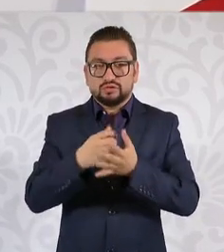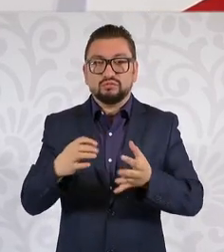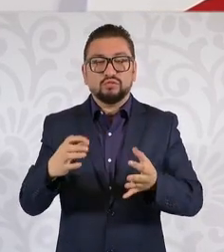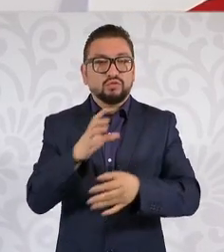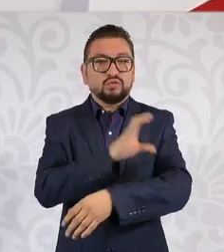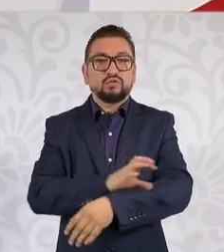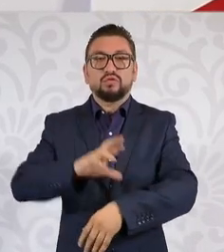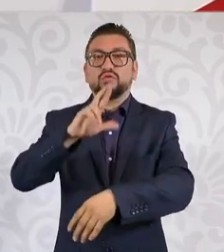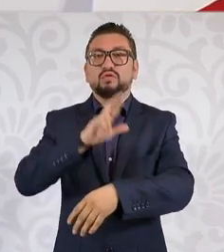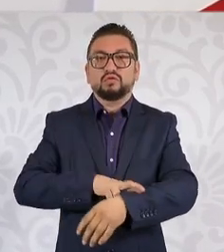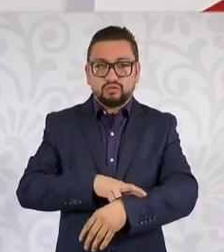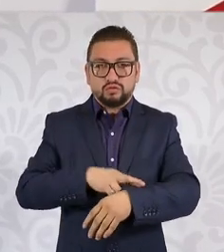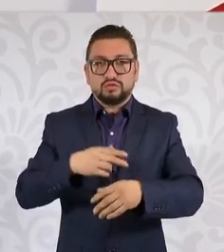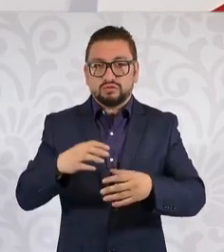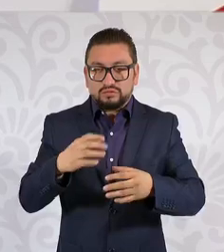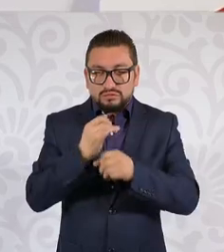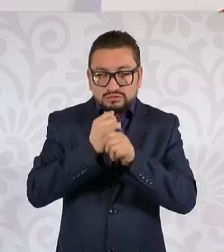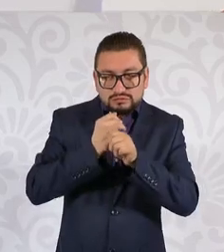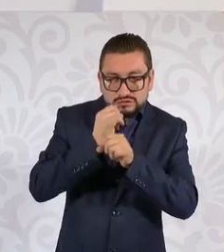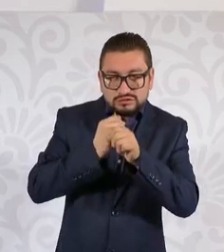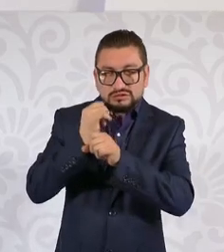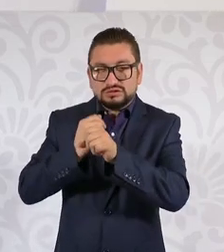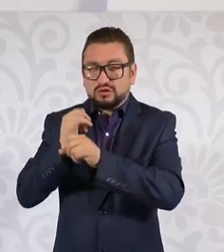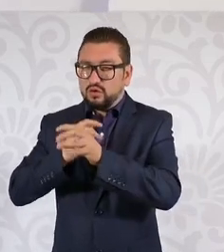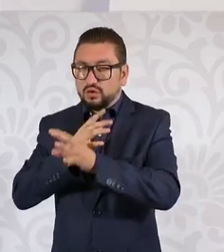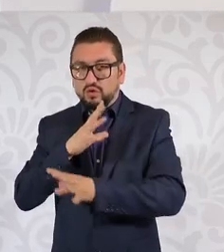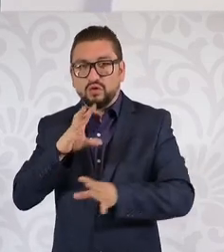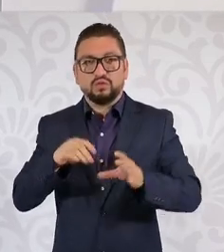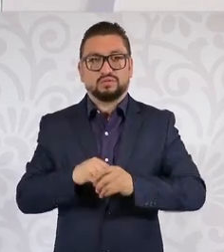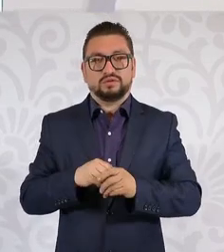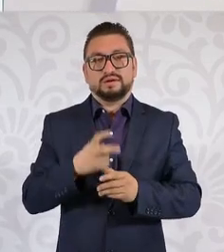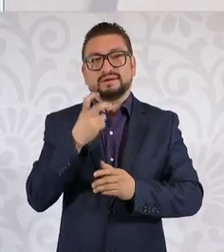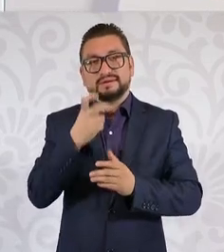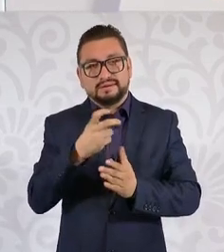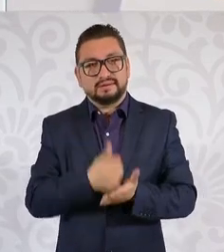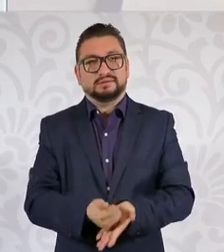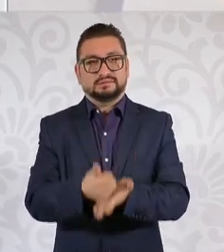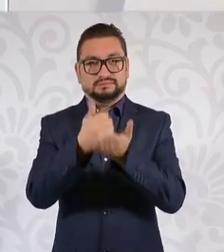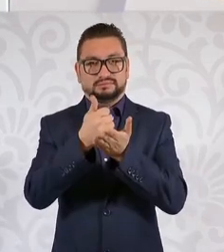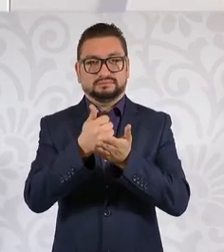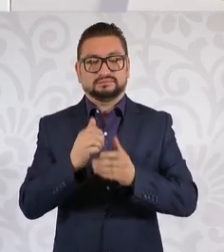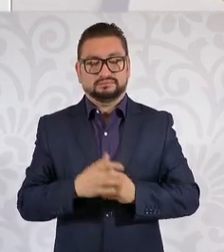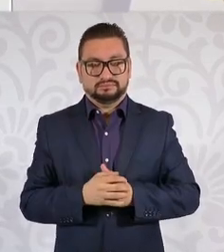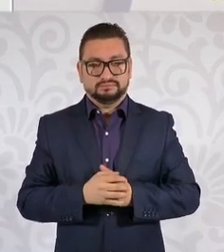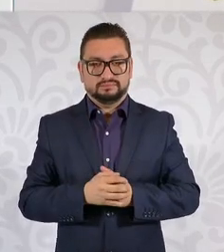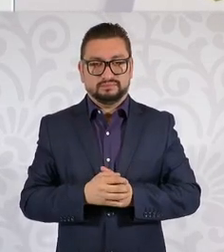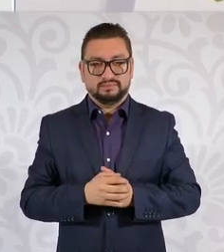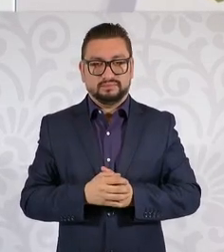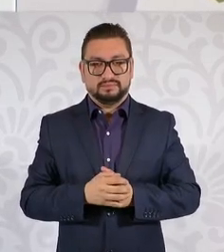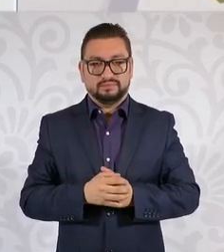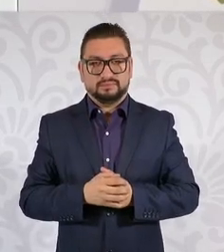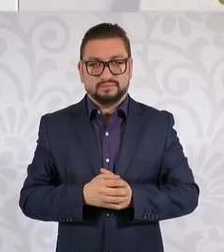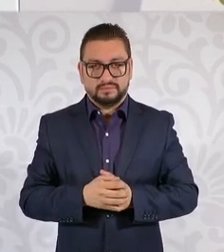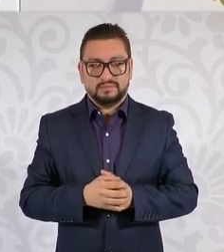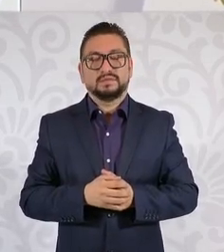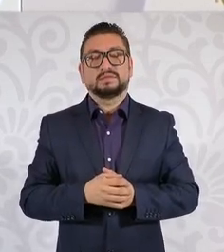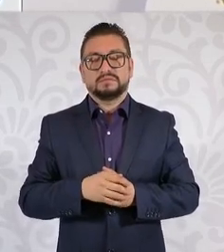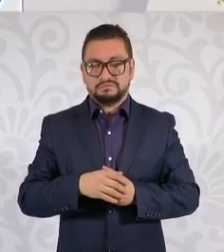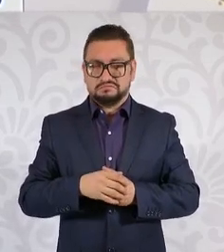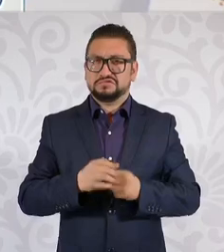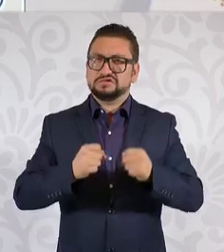coordinación y la inteligencia y la investigación y eso va a ayudar. Entonces, va a